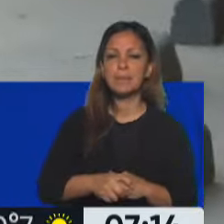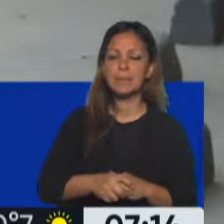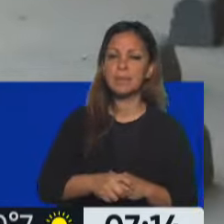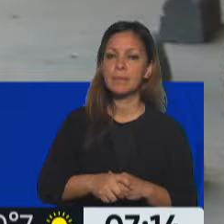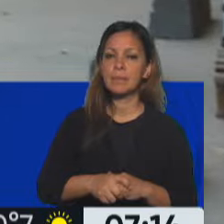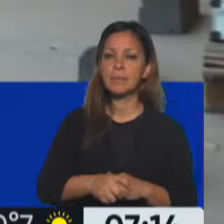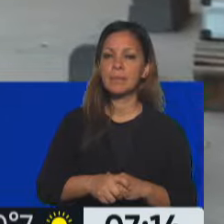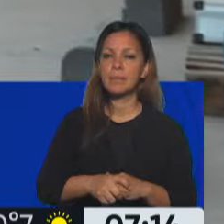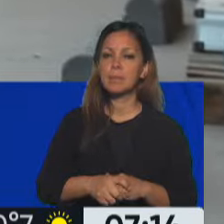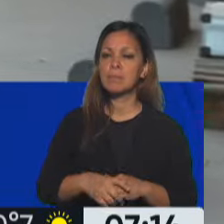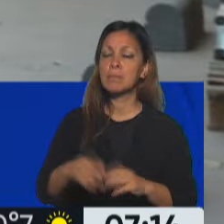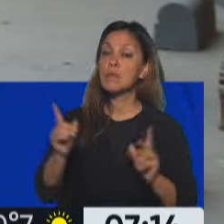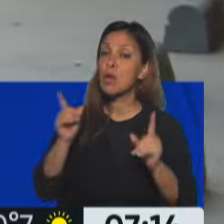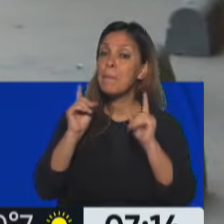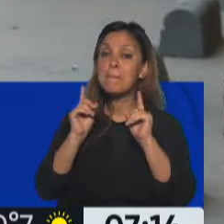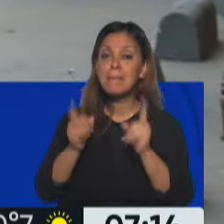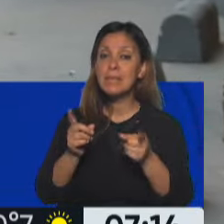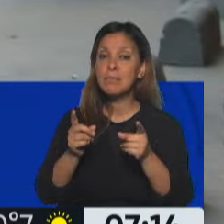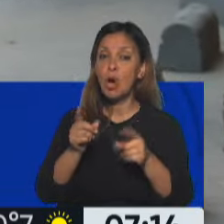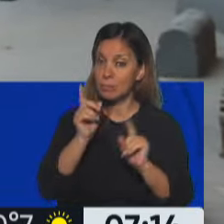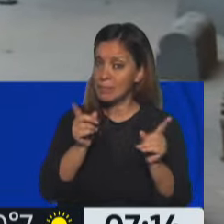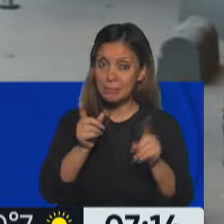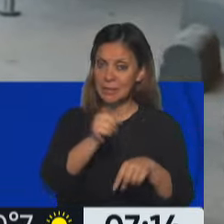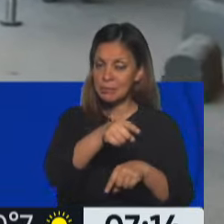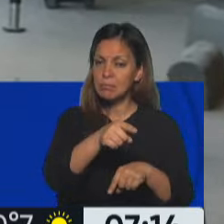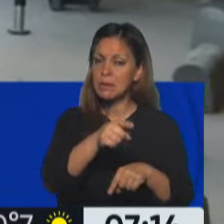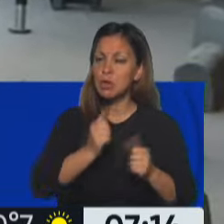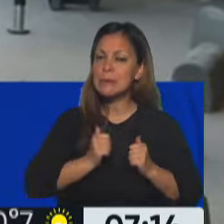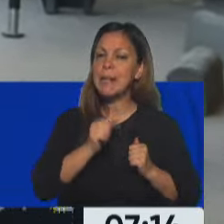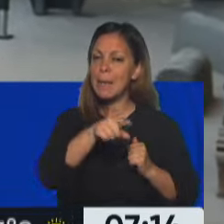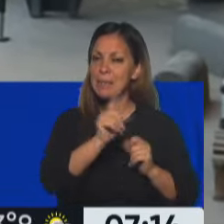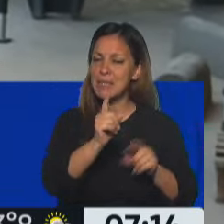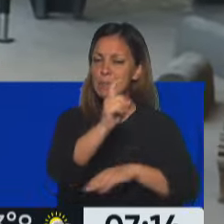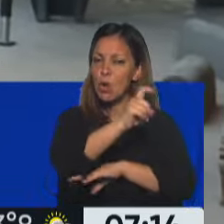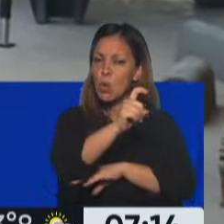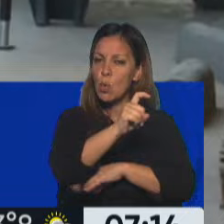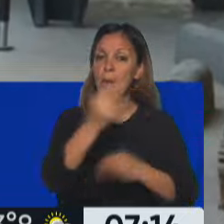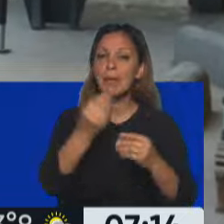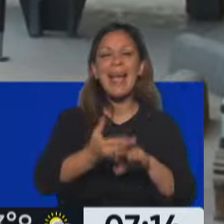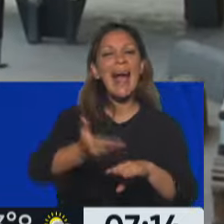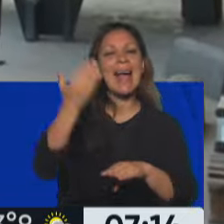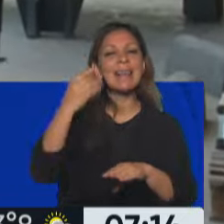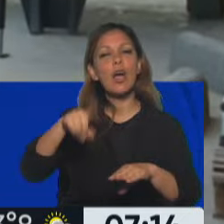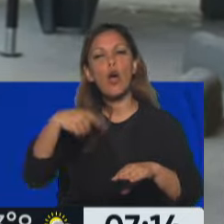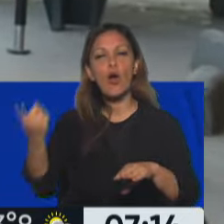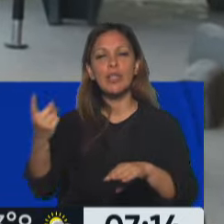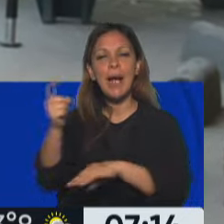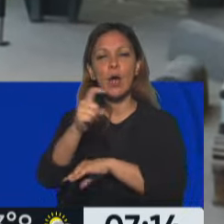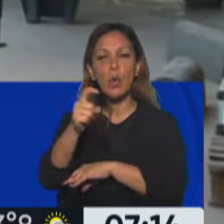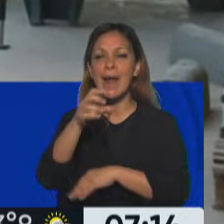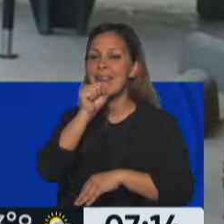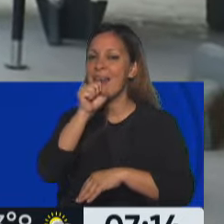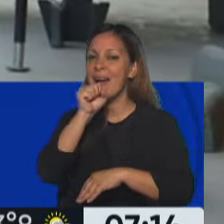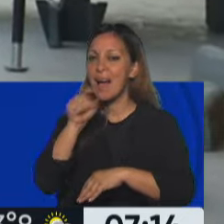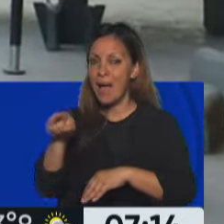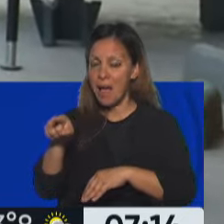No, la grúa que nos confirman que tenía que llegar ayer es esta. Estaban trabajando con una grúa que tenía un color naranja, que era una grúa muy